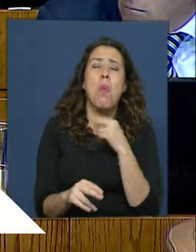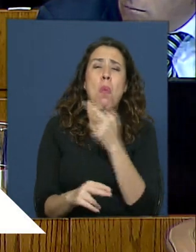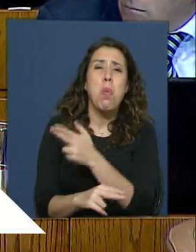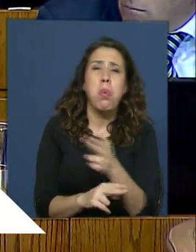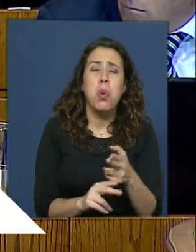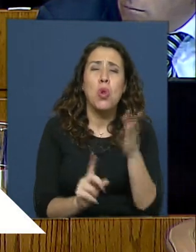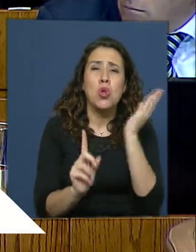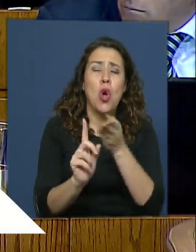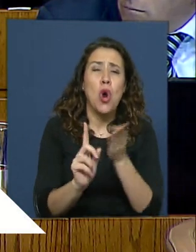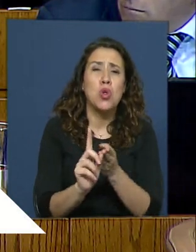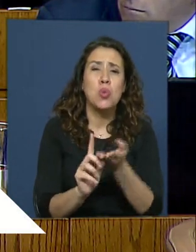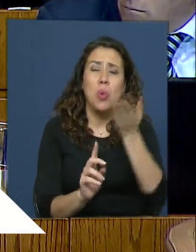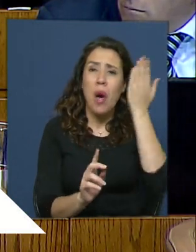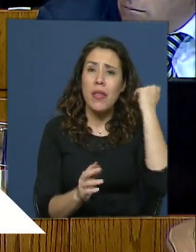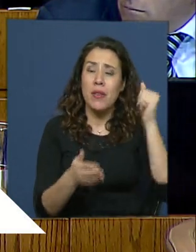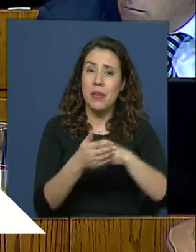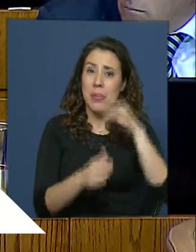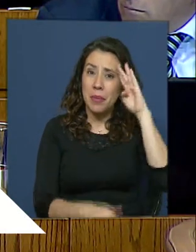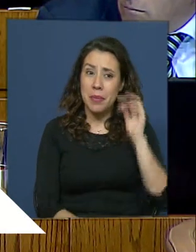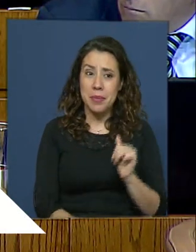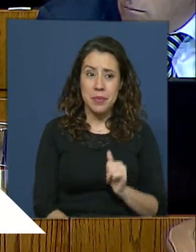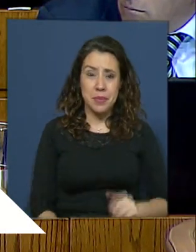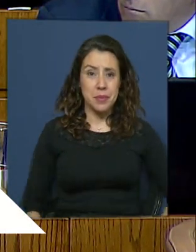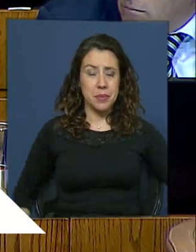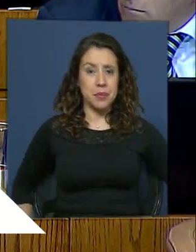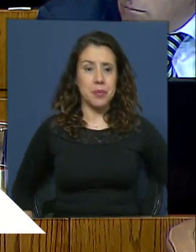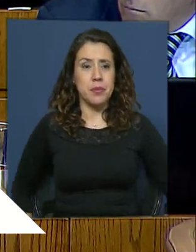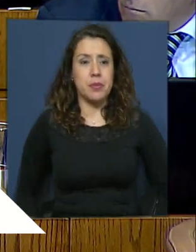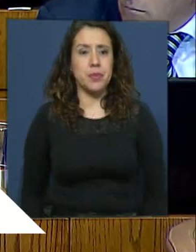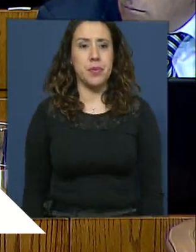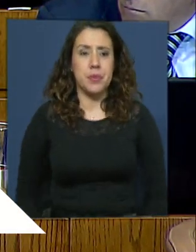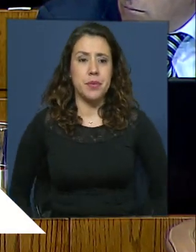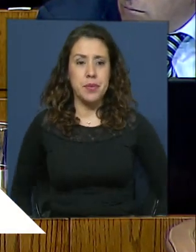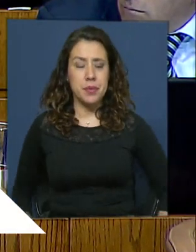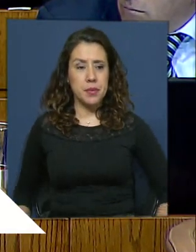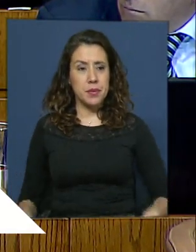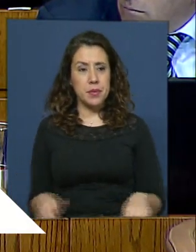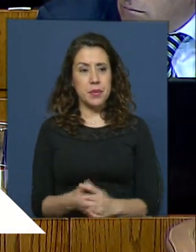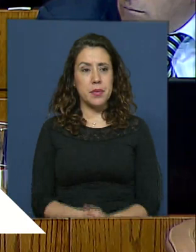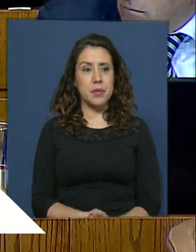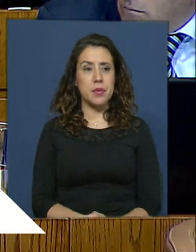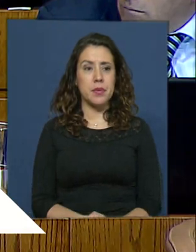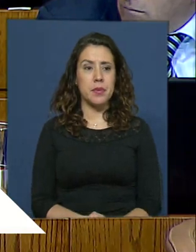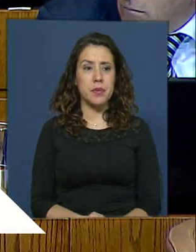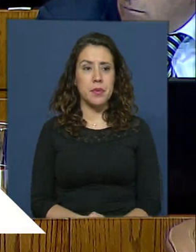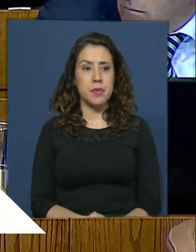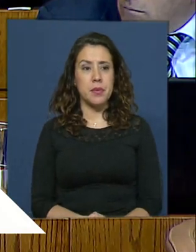se habla de delitos de lesa humanidad en esta modificación de la Comisión de Constitución.